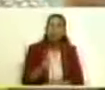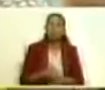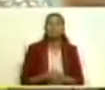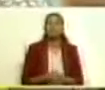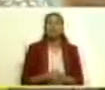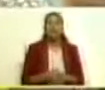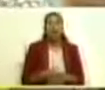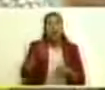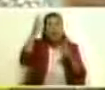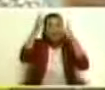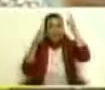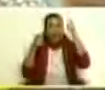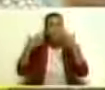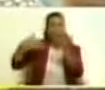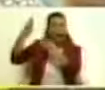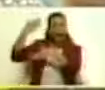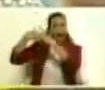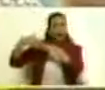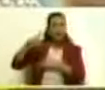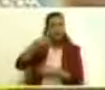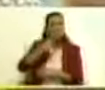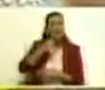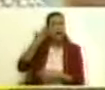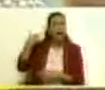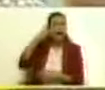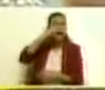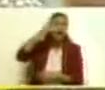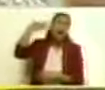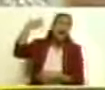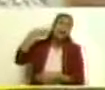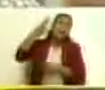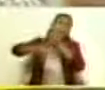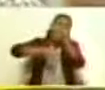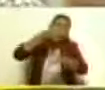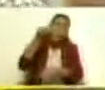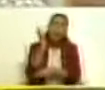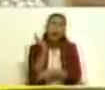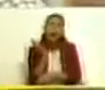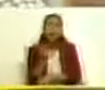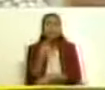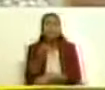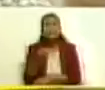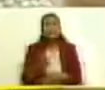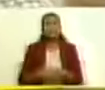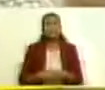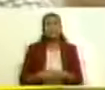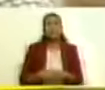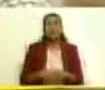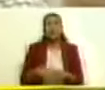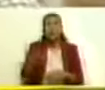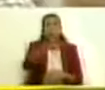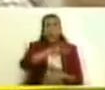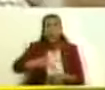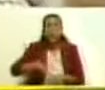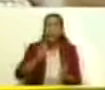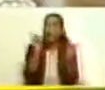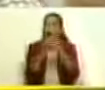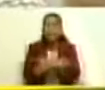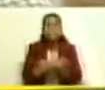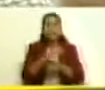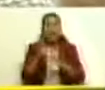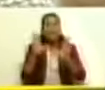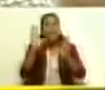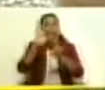Nuestro comandante Chávez nos los dijo hace bastante tiempo en una cumbre en Copenhague. No cambiemos el